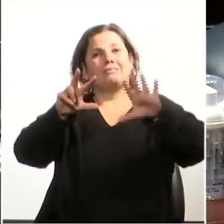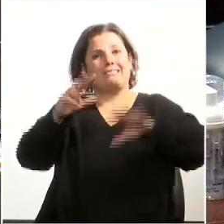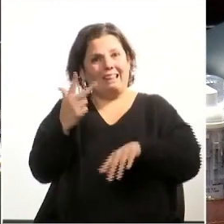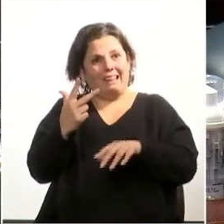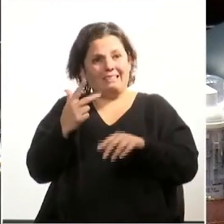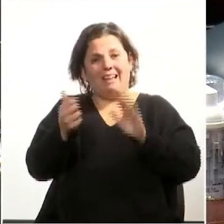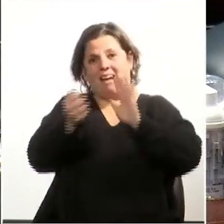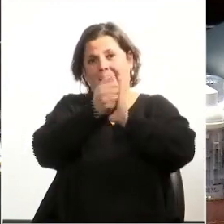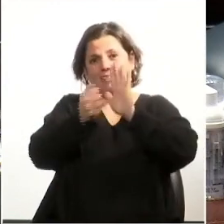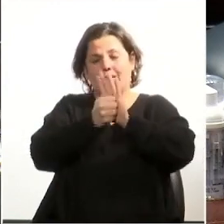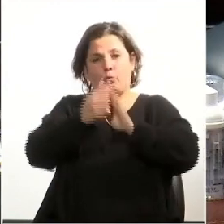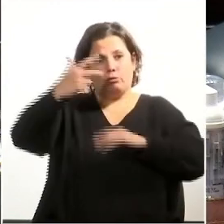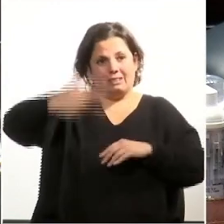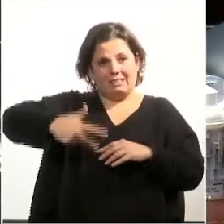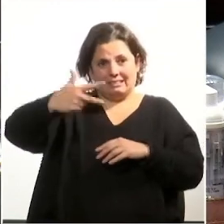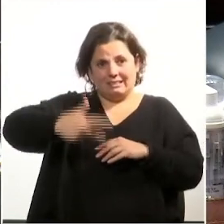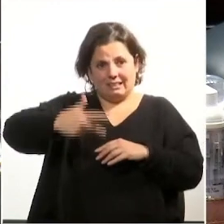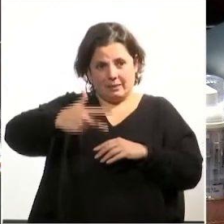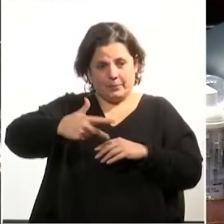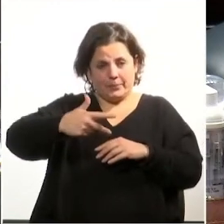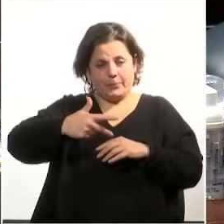19.483, en su artículo 13,